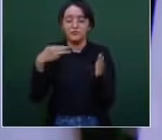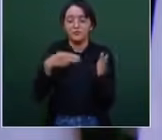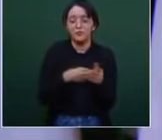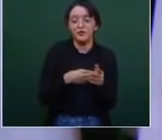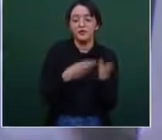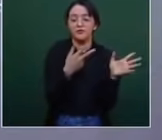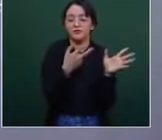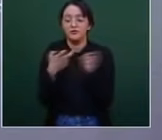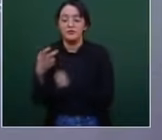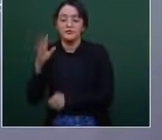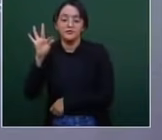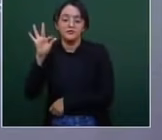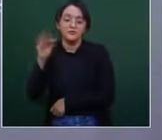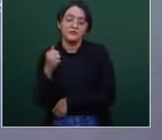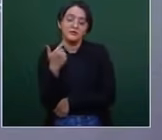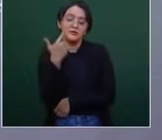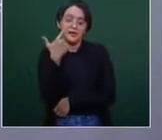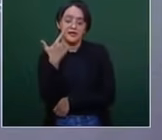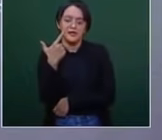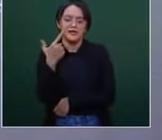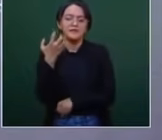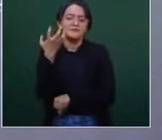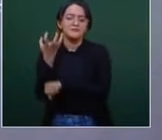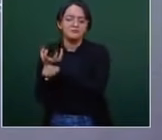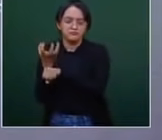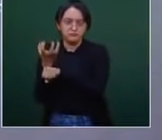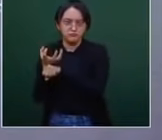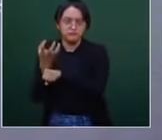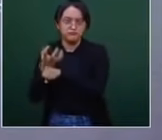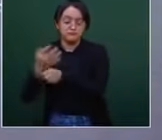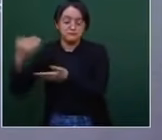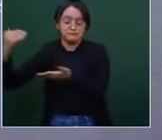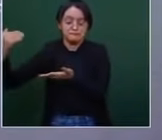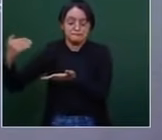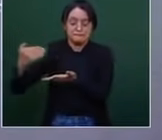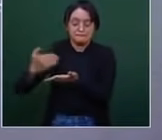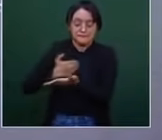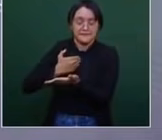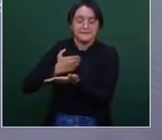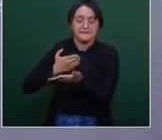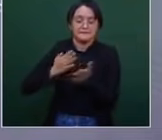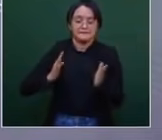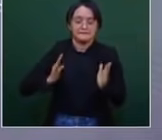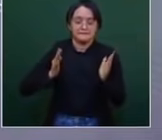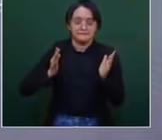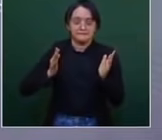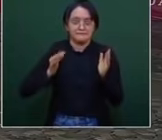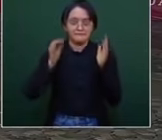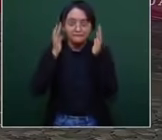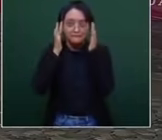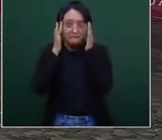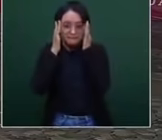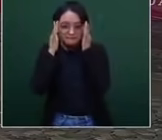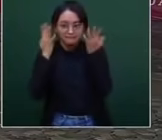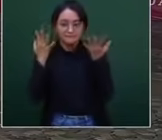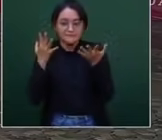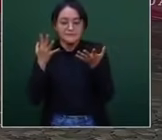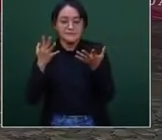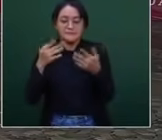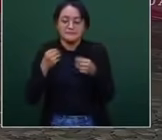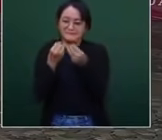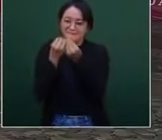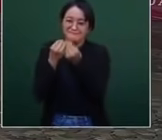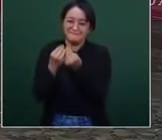1847, cuando Estados Unidos nos dio ese gran zarpazo, nos arrebató más de la